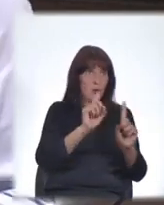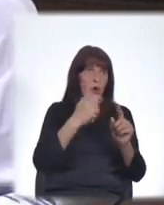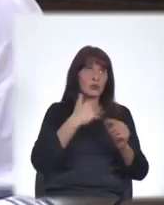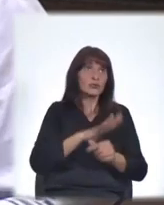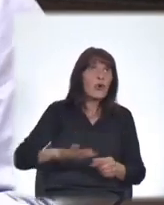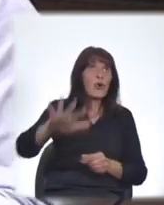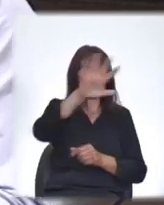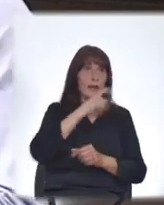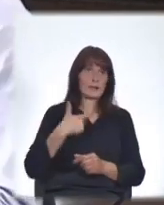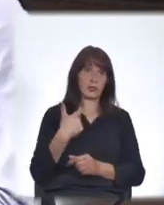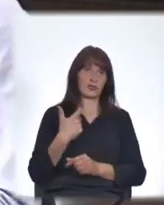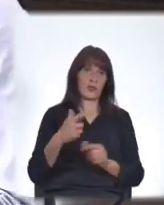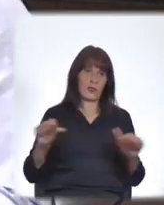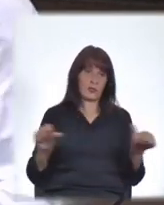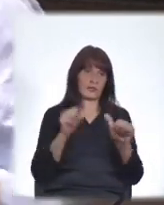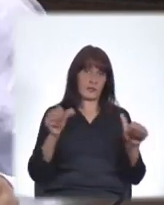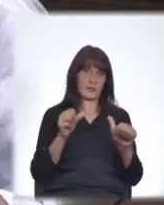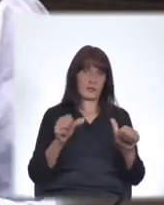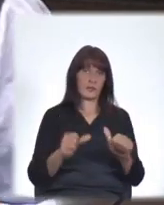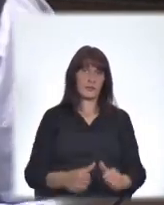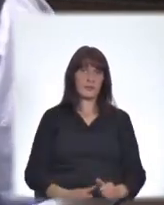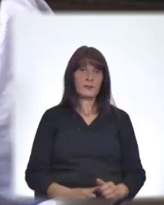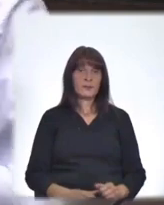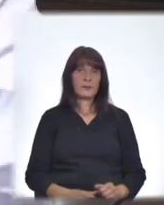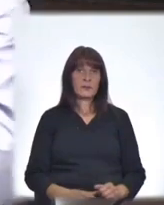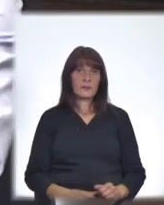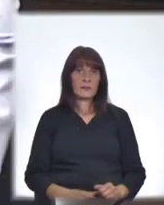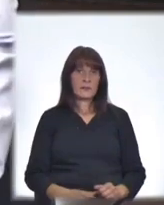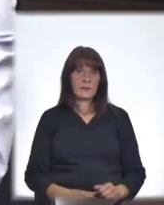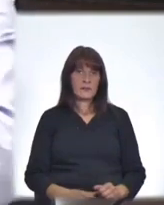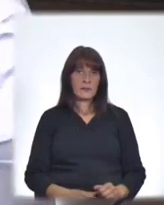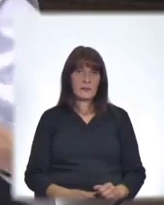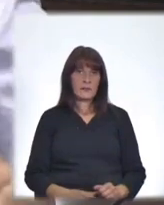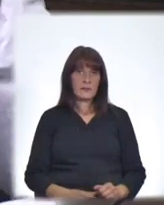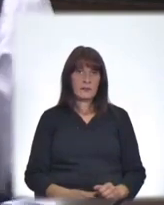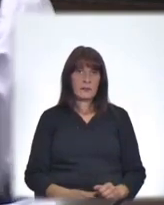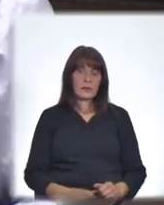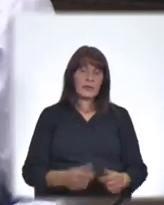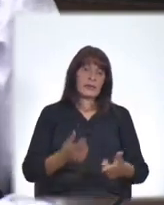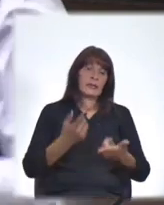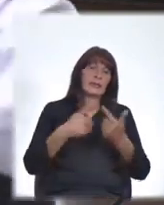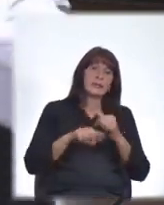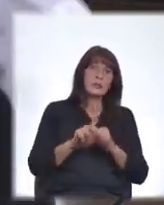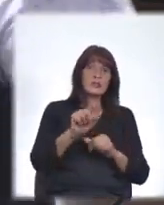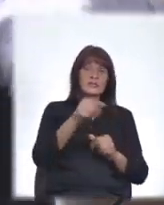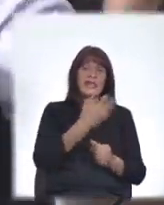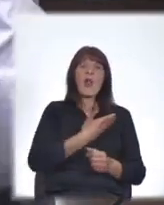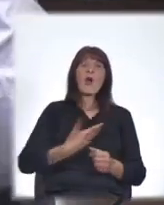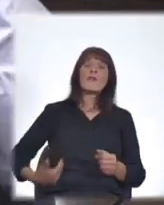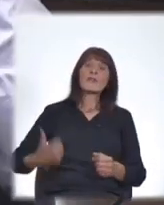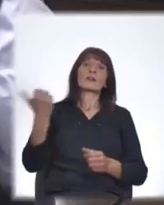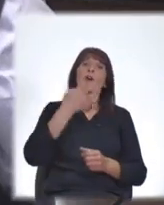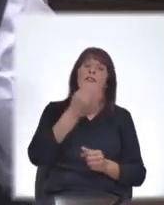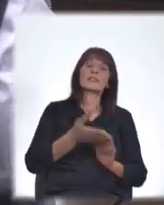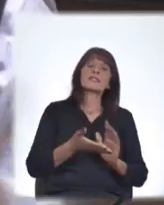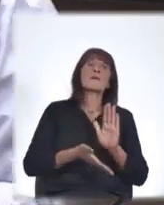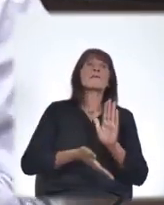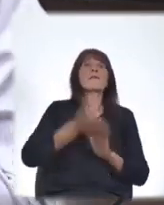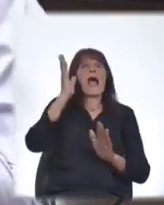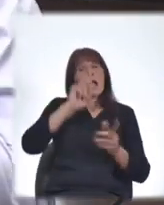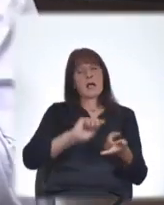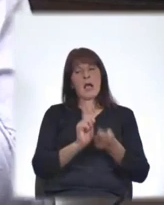señor presidente. Y por tanto, en definitiva, el gobierno nos dice que va a cambiar su